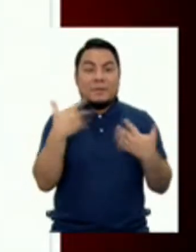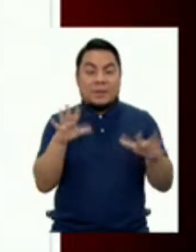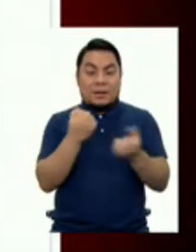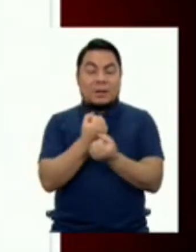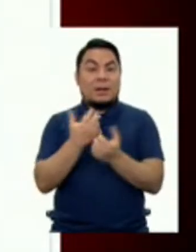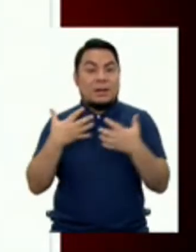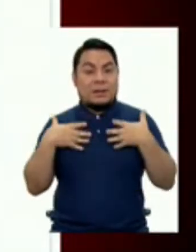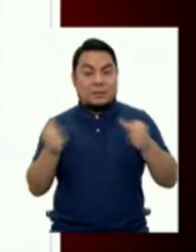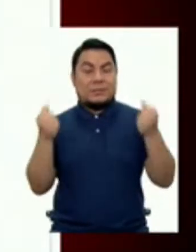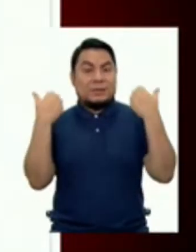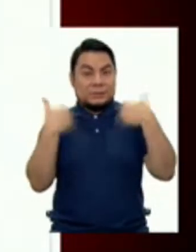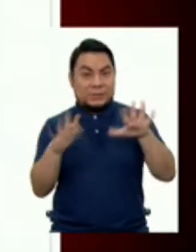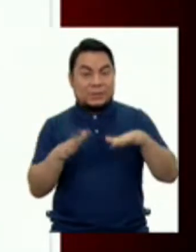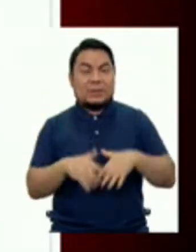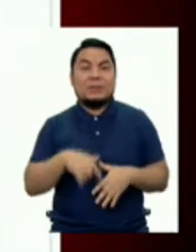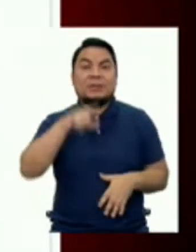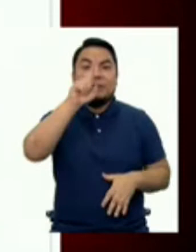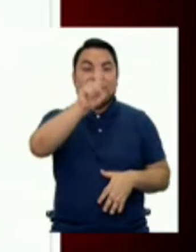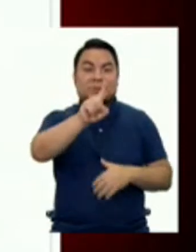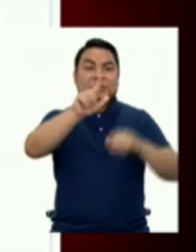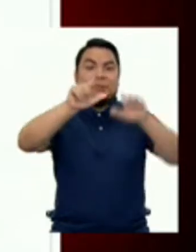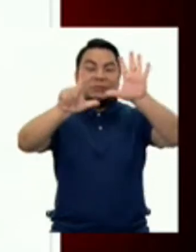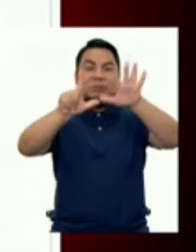recuperados, tenemos